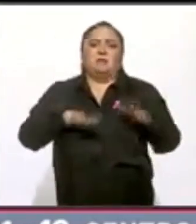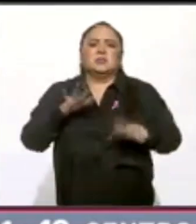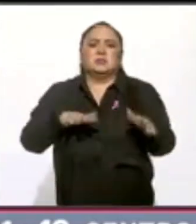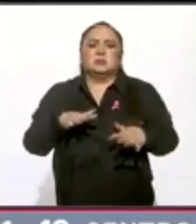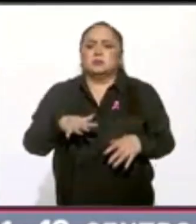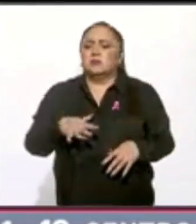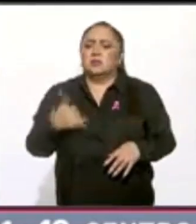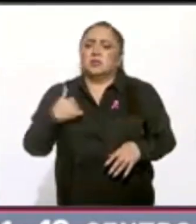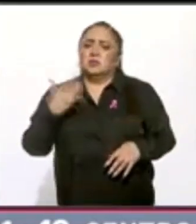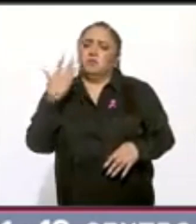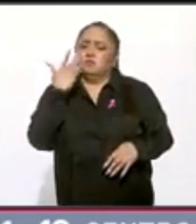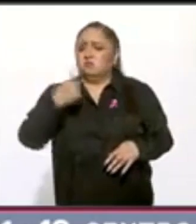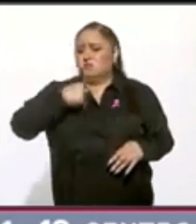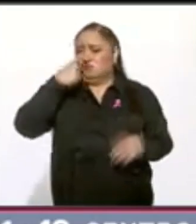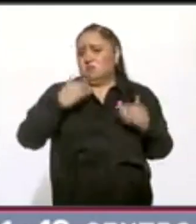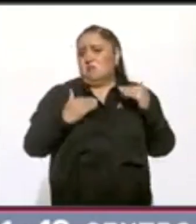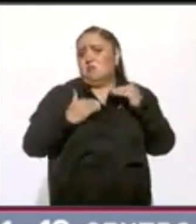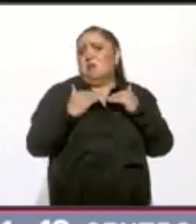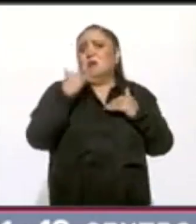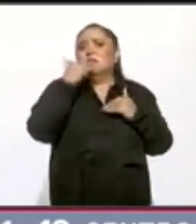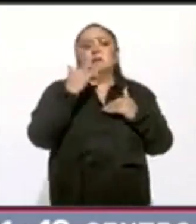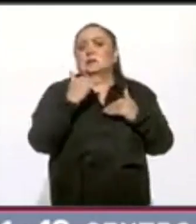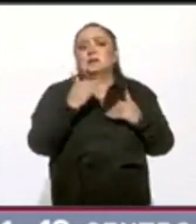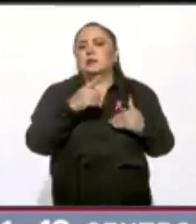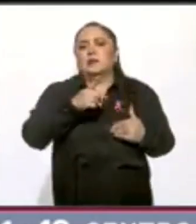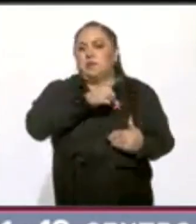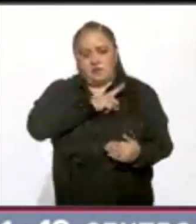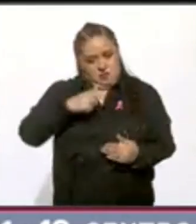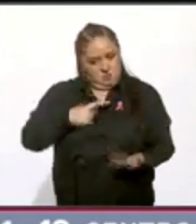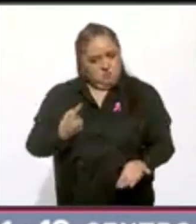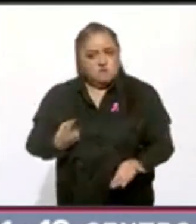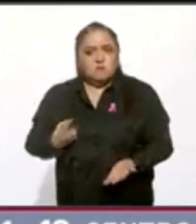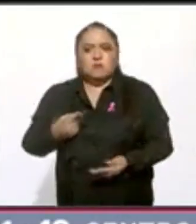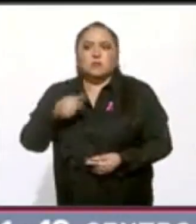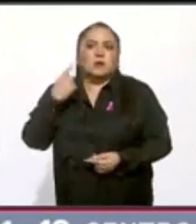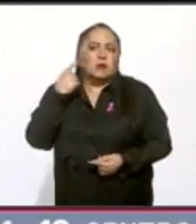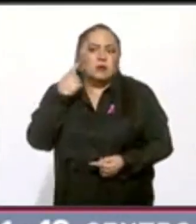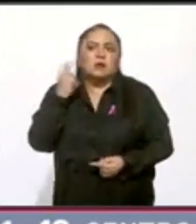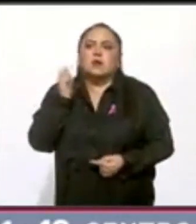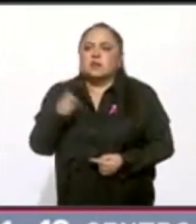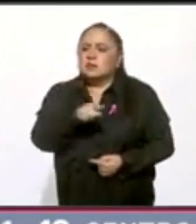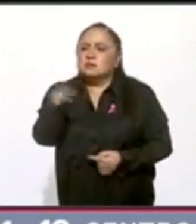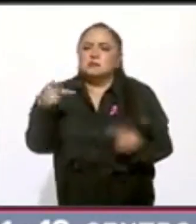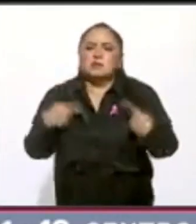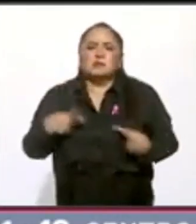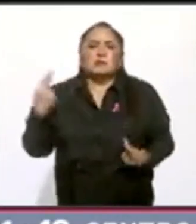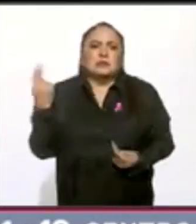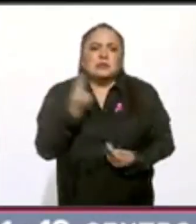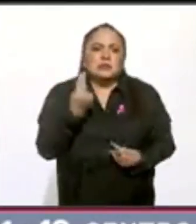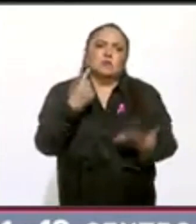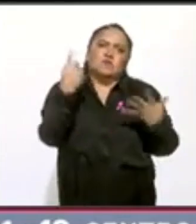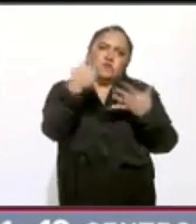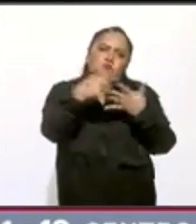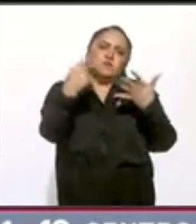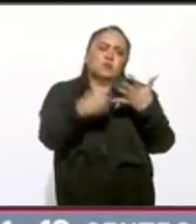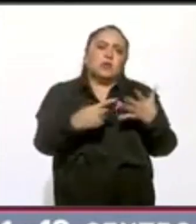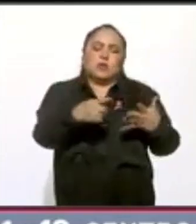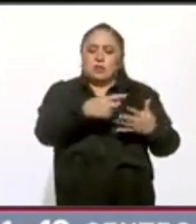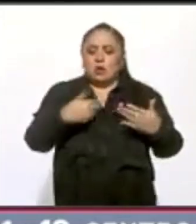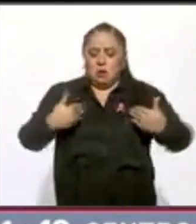pierda el piso. Y para eso pues hay que estar en territorio todo el tiempo, escuchando a la ciudadanía, y siendo